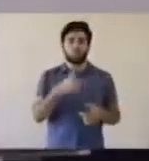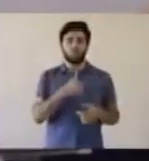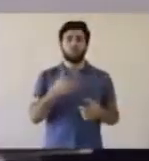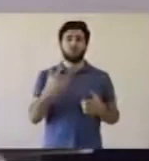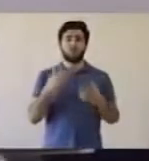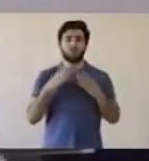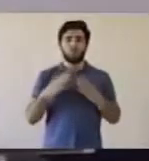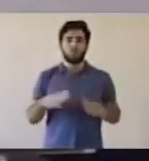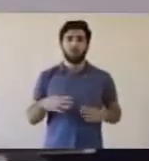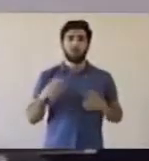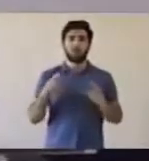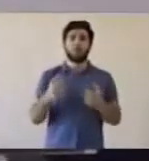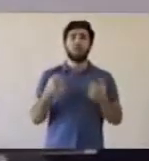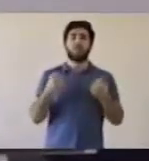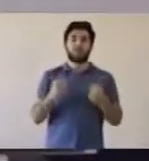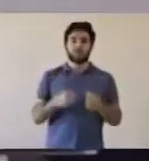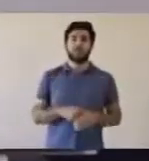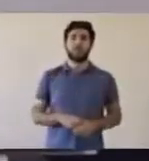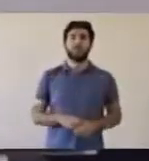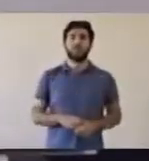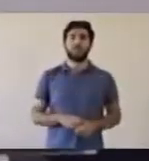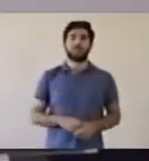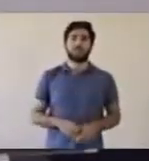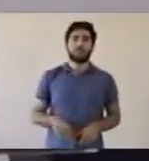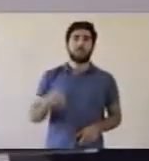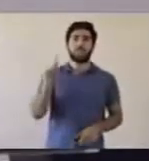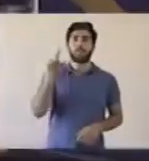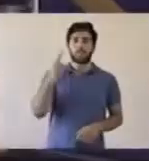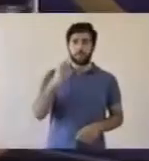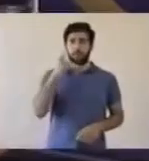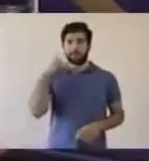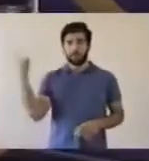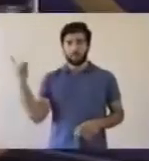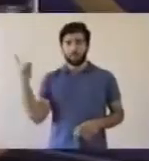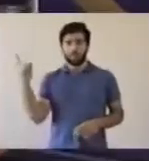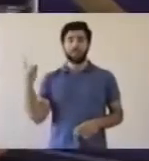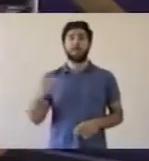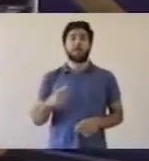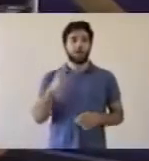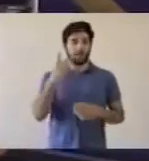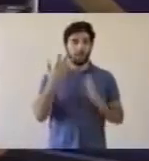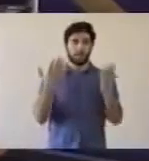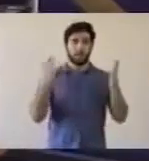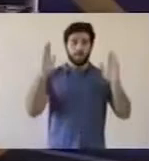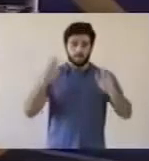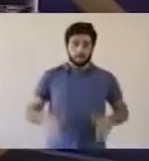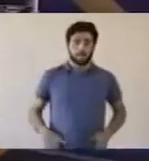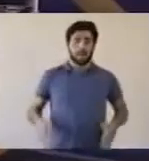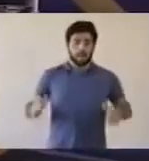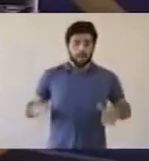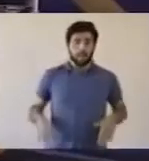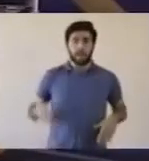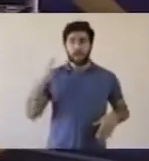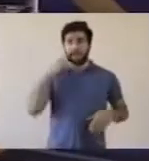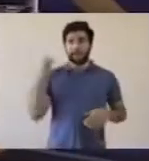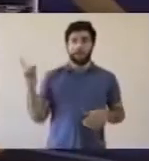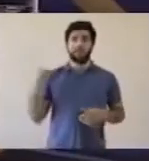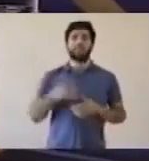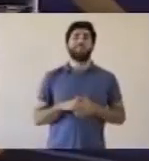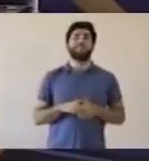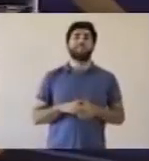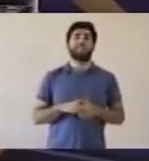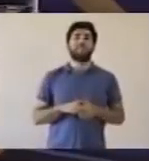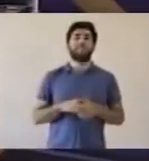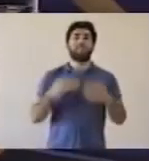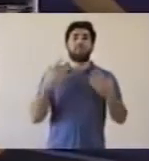el primero, que es pegarnos en las piernas de esta manera, siguiendo el ritmo de la canción que yo voy a tocar